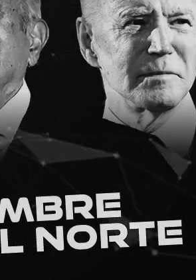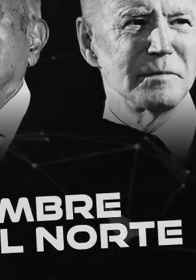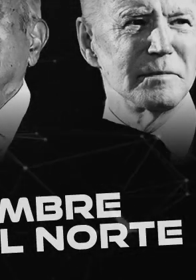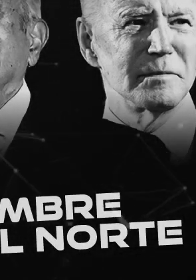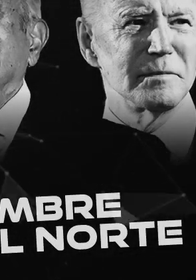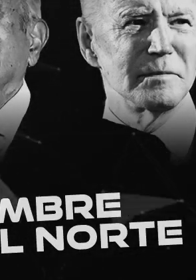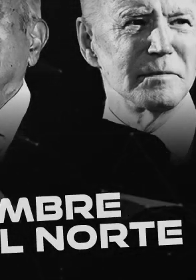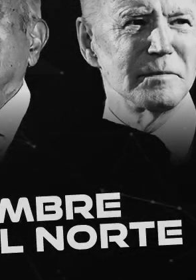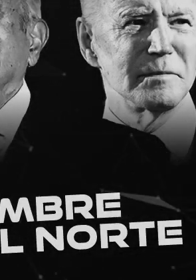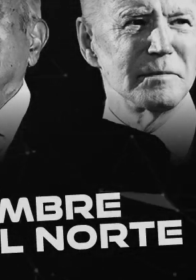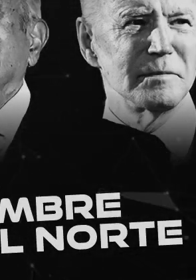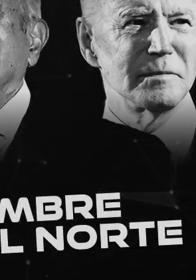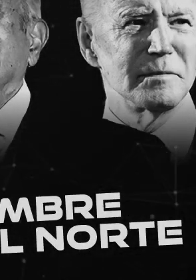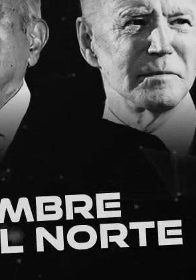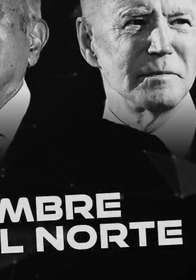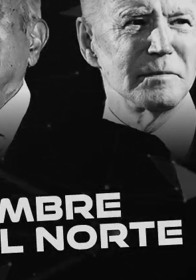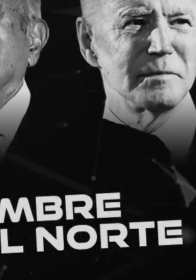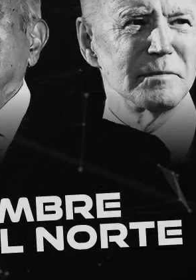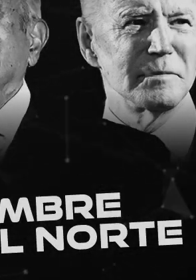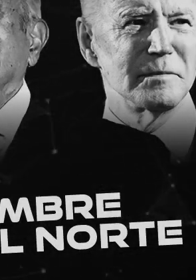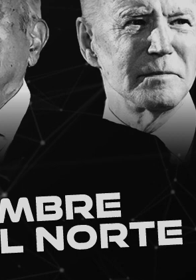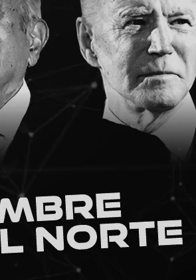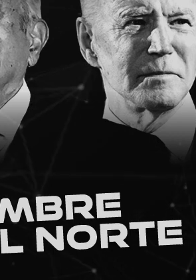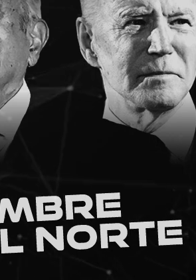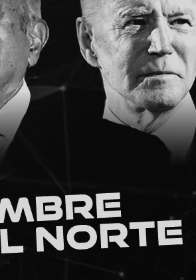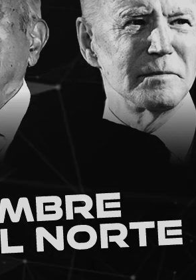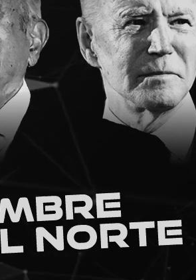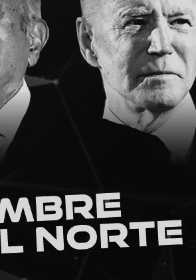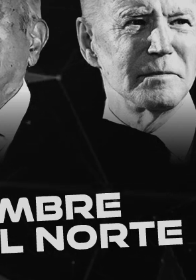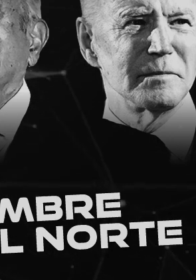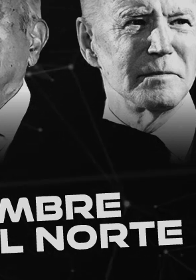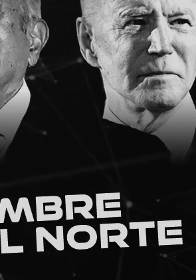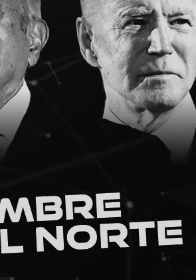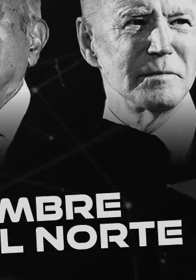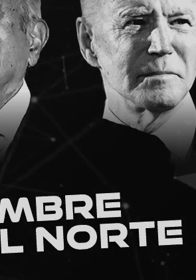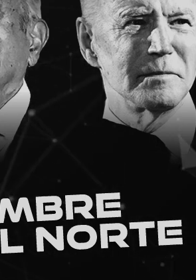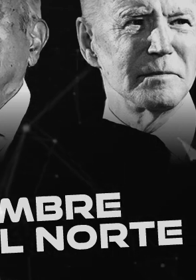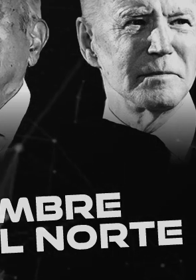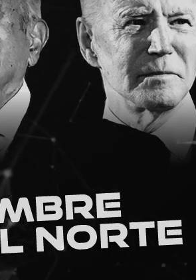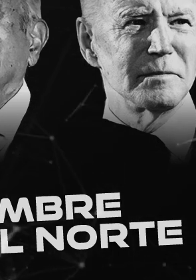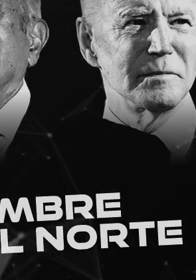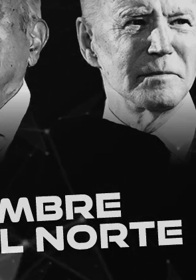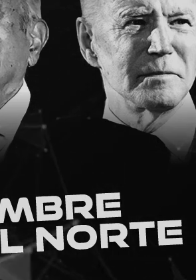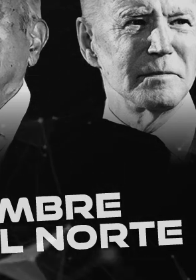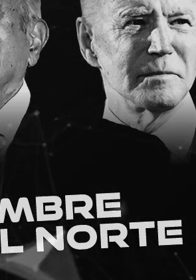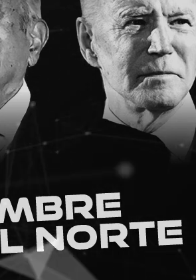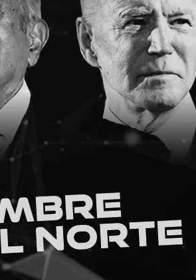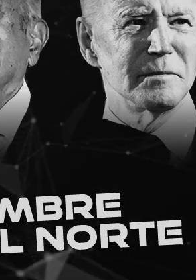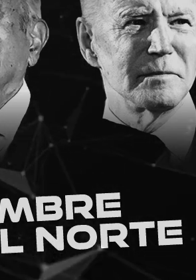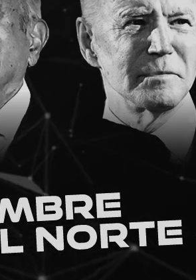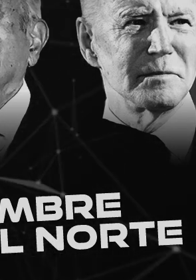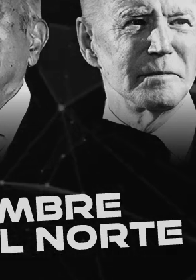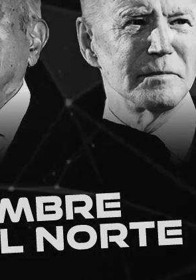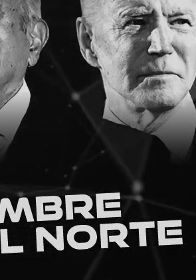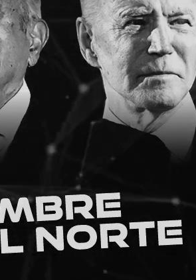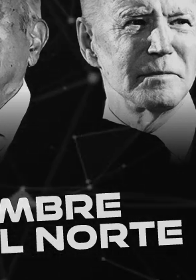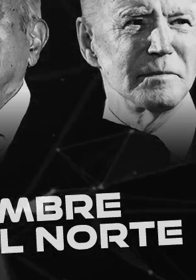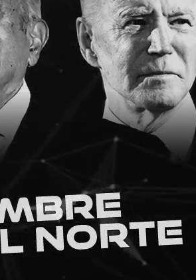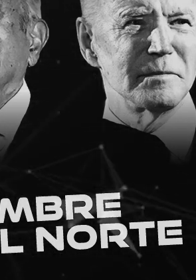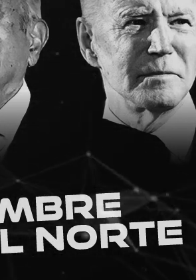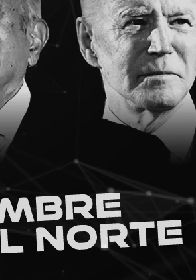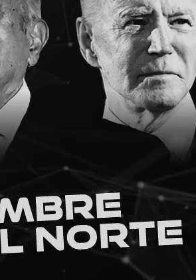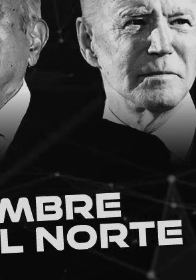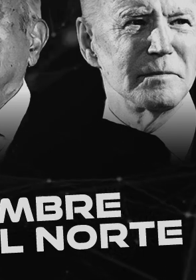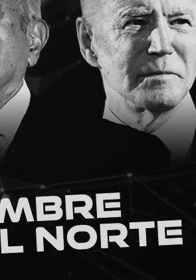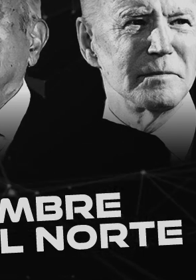mantente informado y visita nuestra cuenta de Twitter arroba escucha a diario donde podrás encontrar notas destacadas y lo más